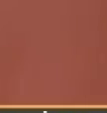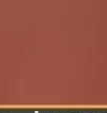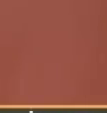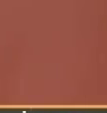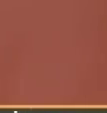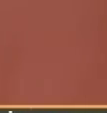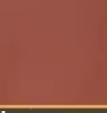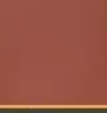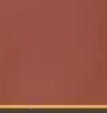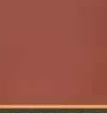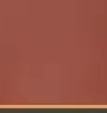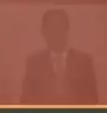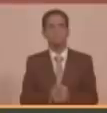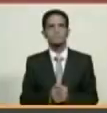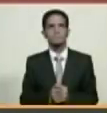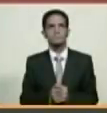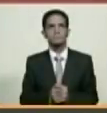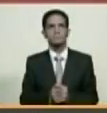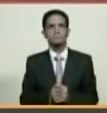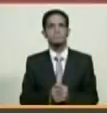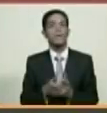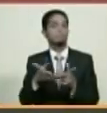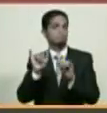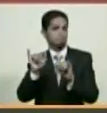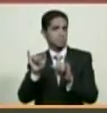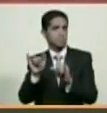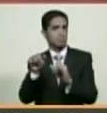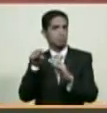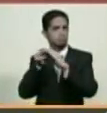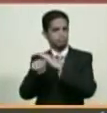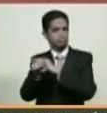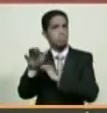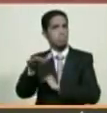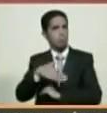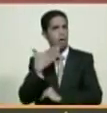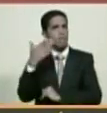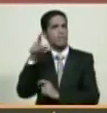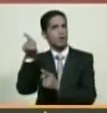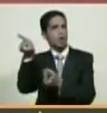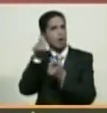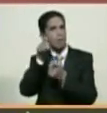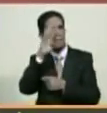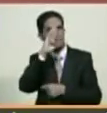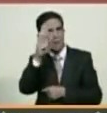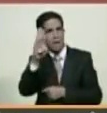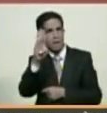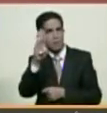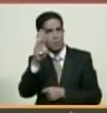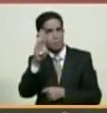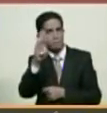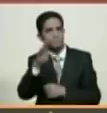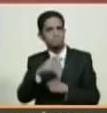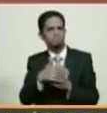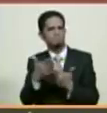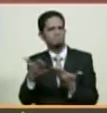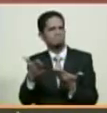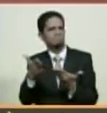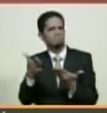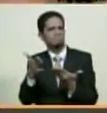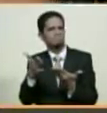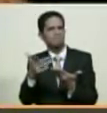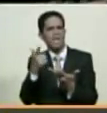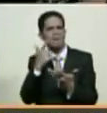Nicolás Maduro al enterarse de algo que no estaba marchando suficientemente bien. Y es que las cuentas de